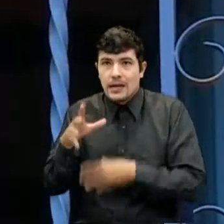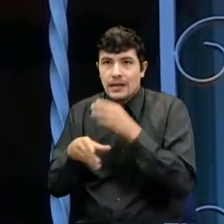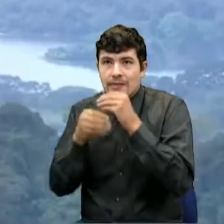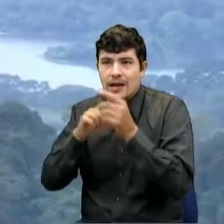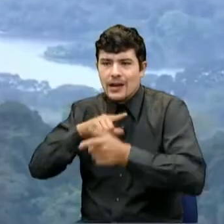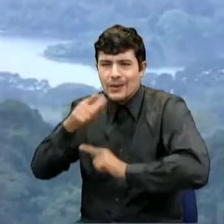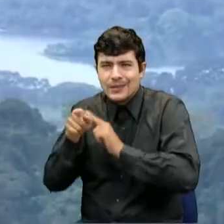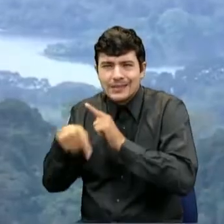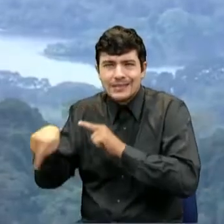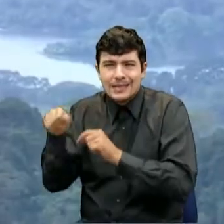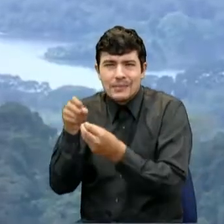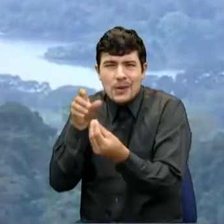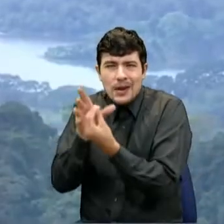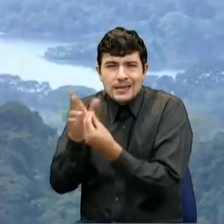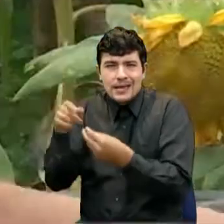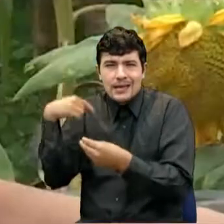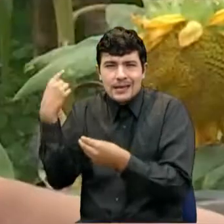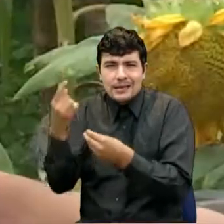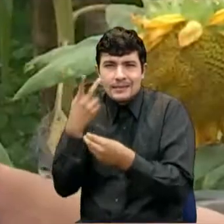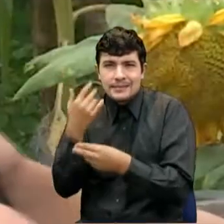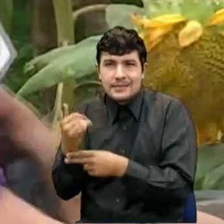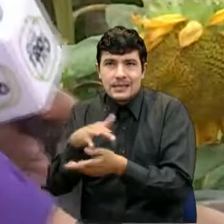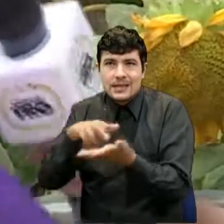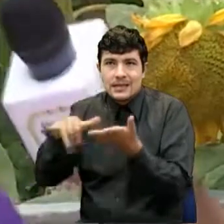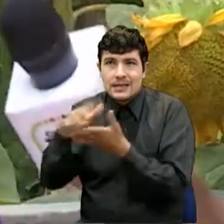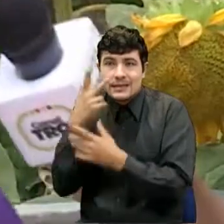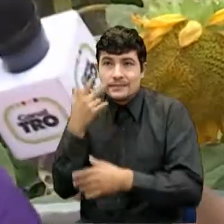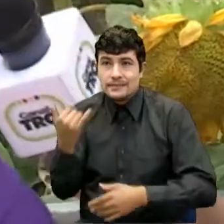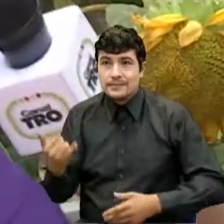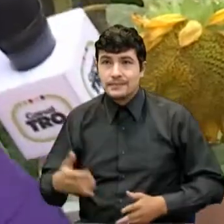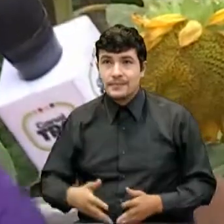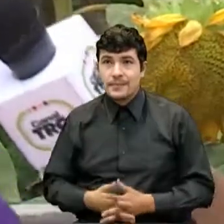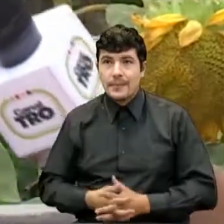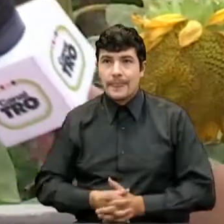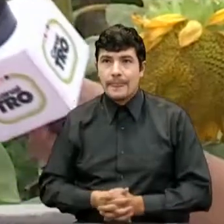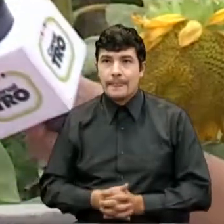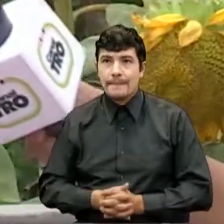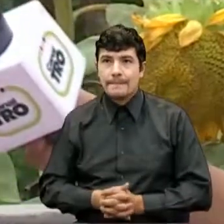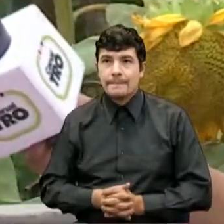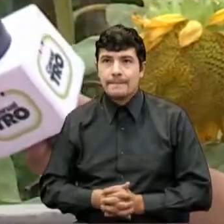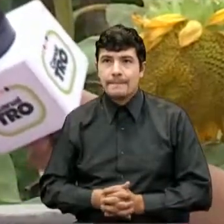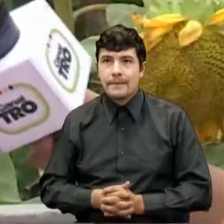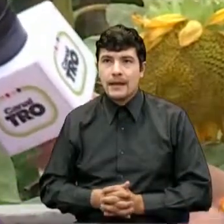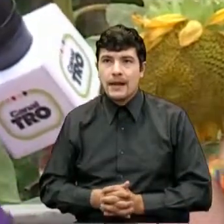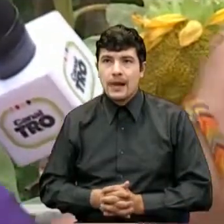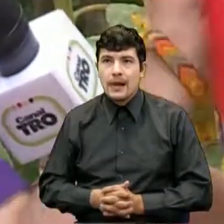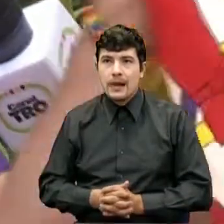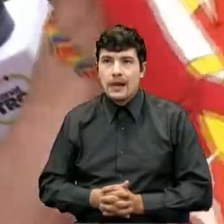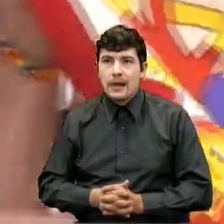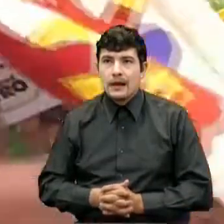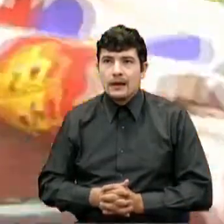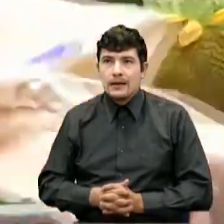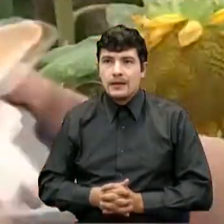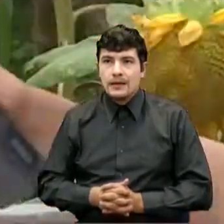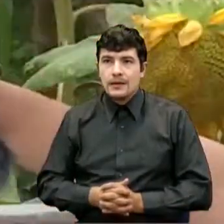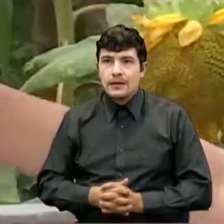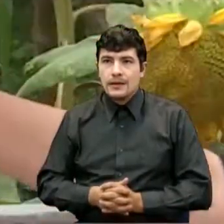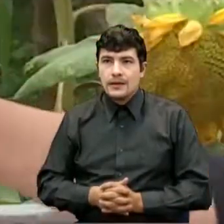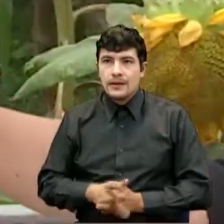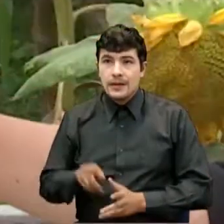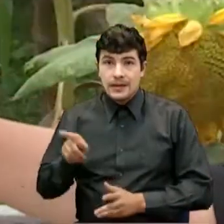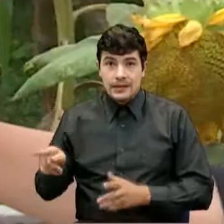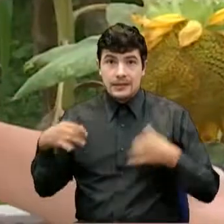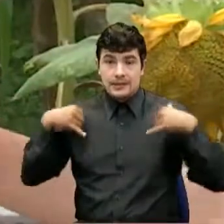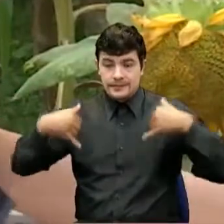cifras de violencia de género en santander es un bolso que hace partes que no mucho porque es un